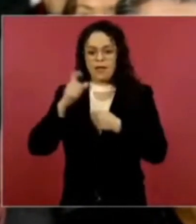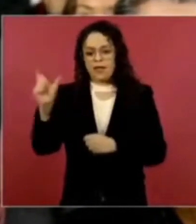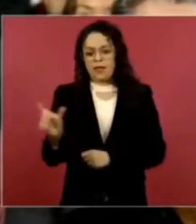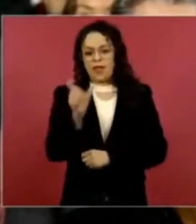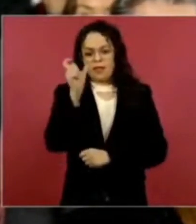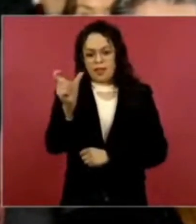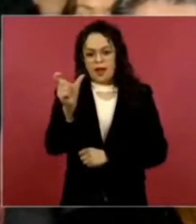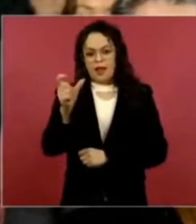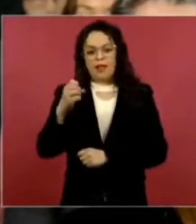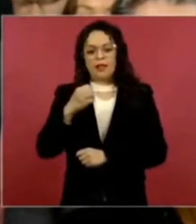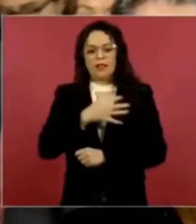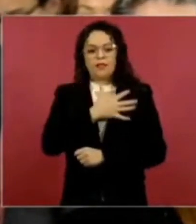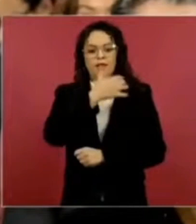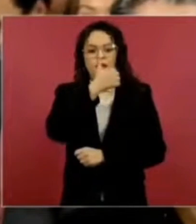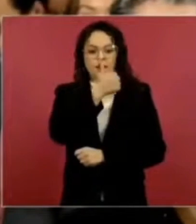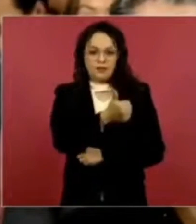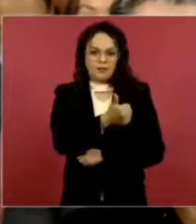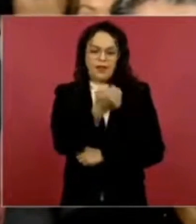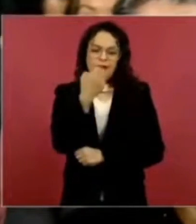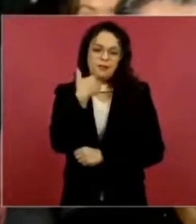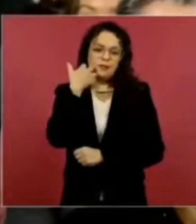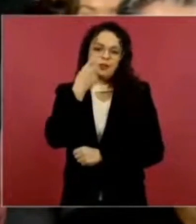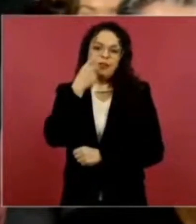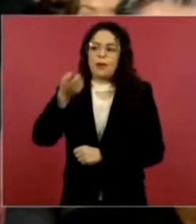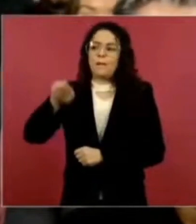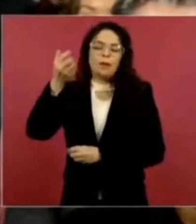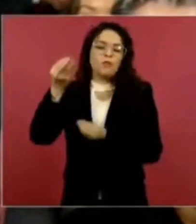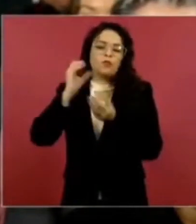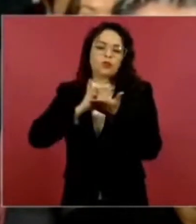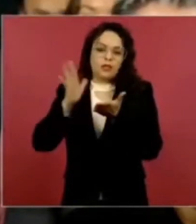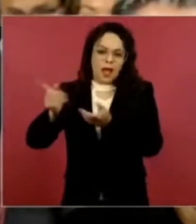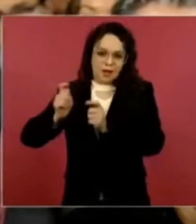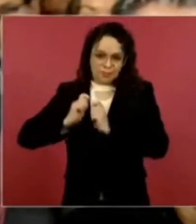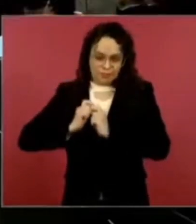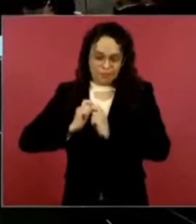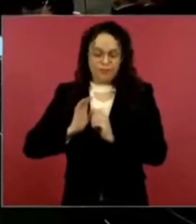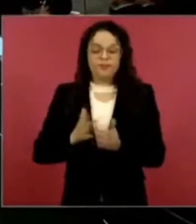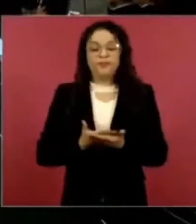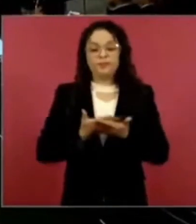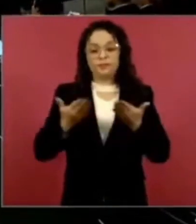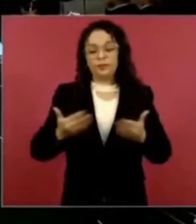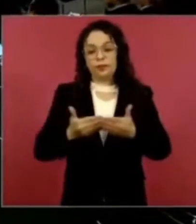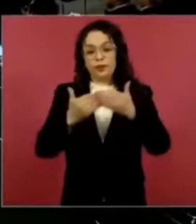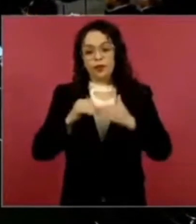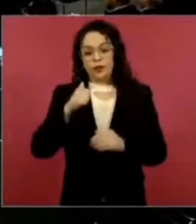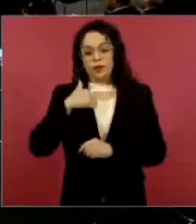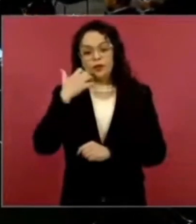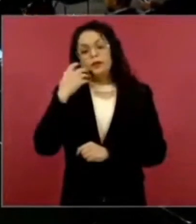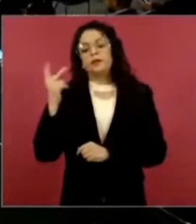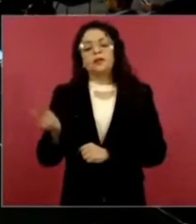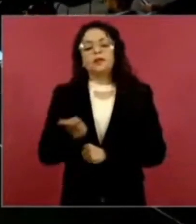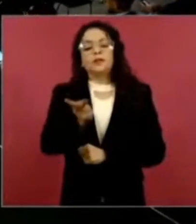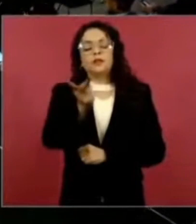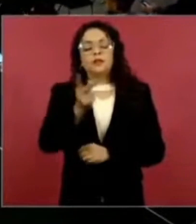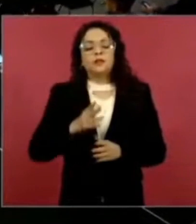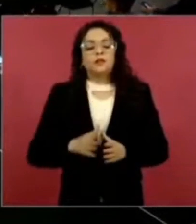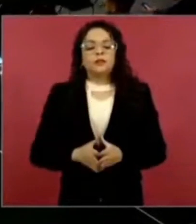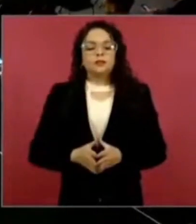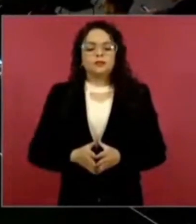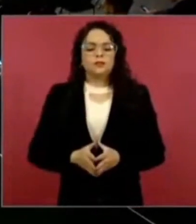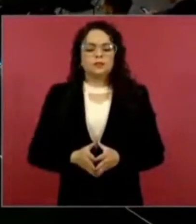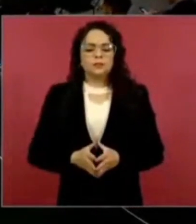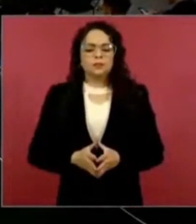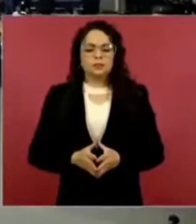primer agradecimiento. E inicio con la primera tarea. Usted dejó para los que supieran los